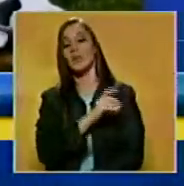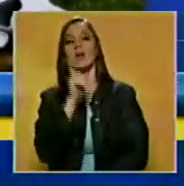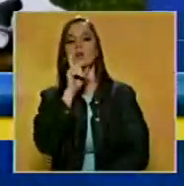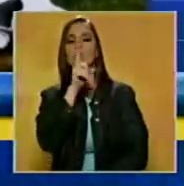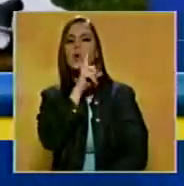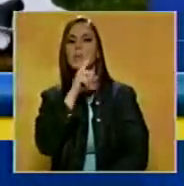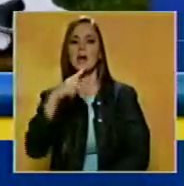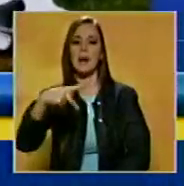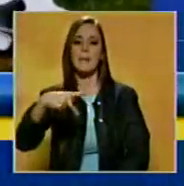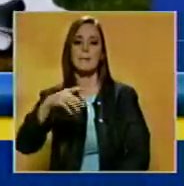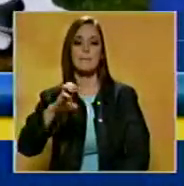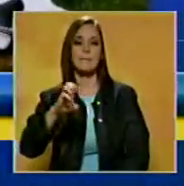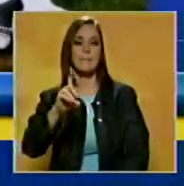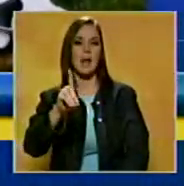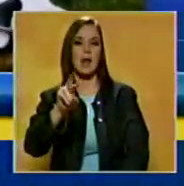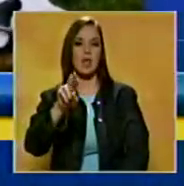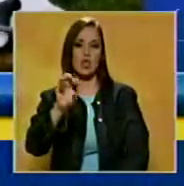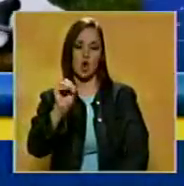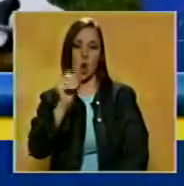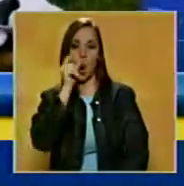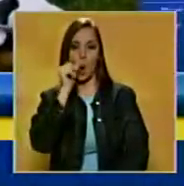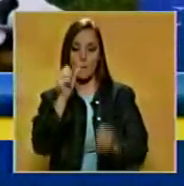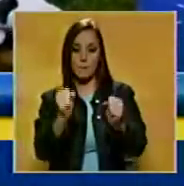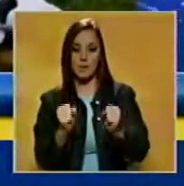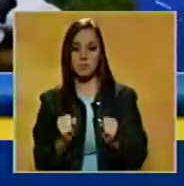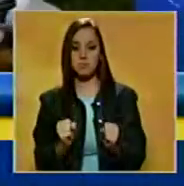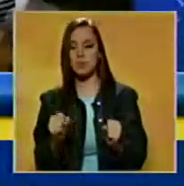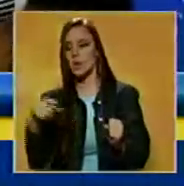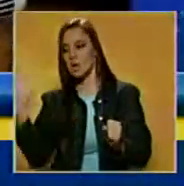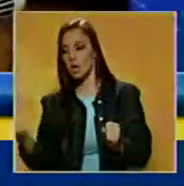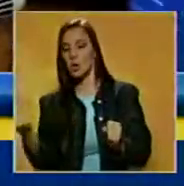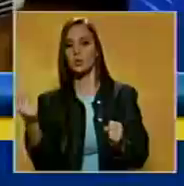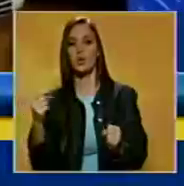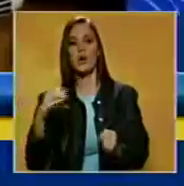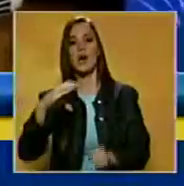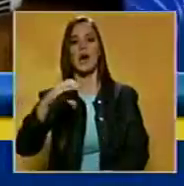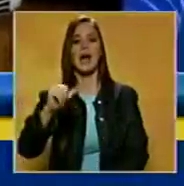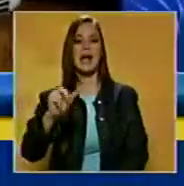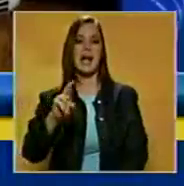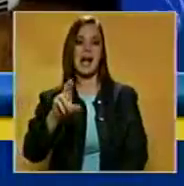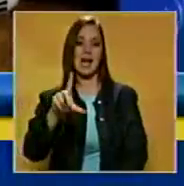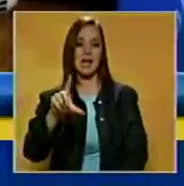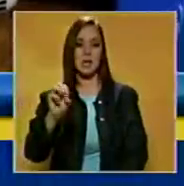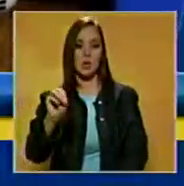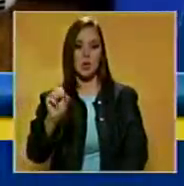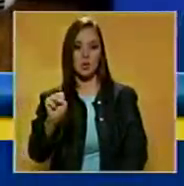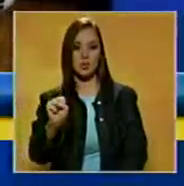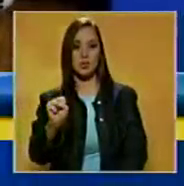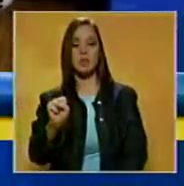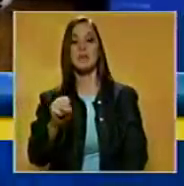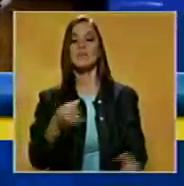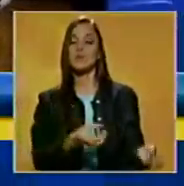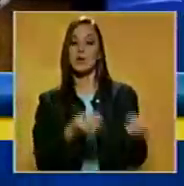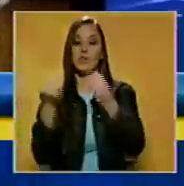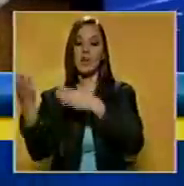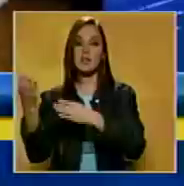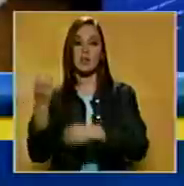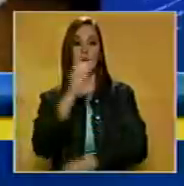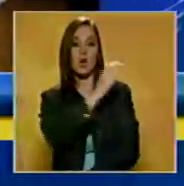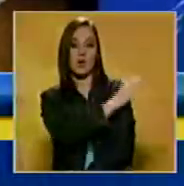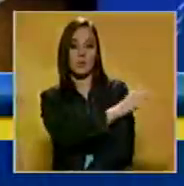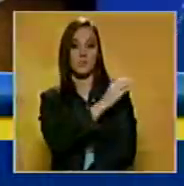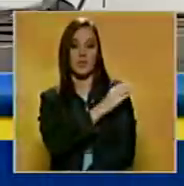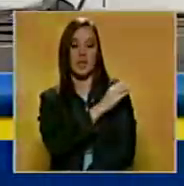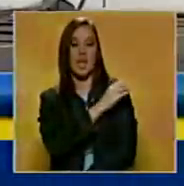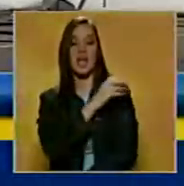Pedro Baliache Hidrogo y Carlos Sanz Brachi, respectivamente, fueron reubicados en el Centro Médico Docente